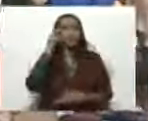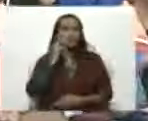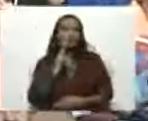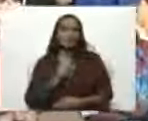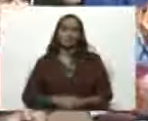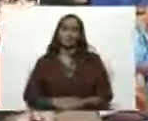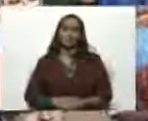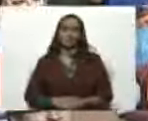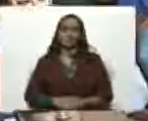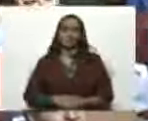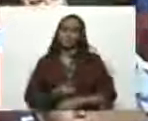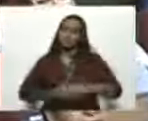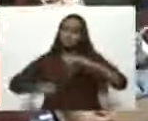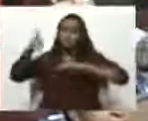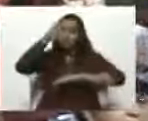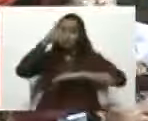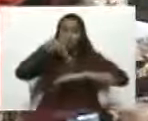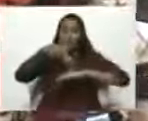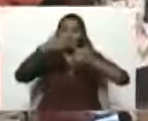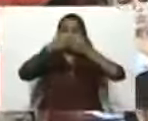Nada de eso sirve.